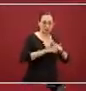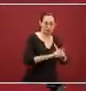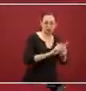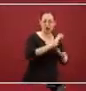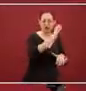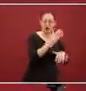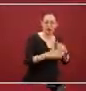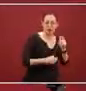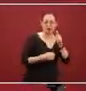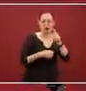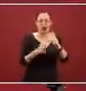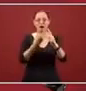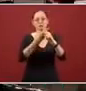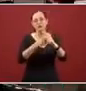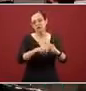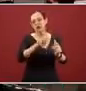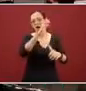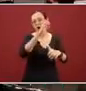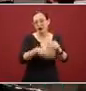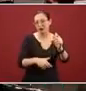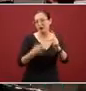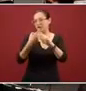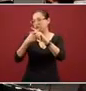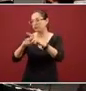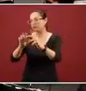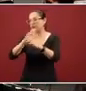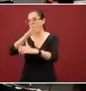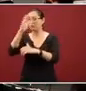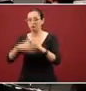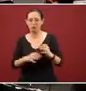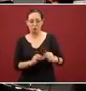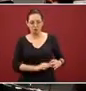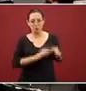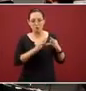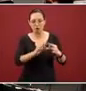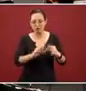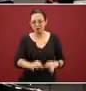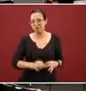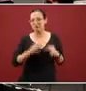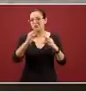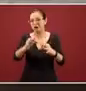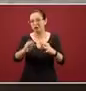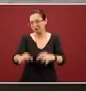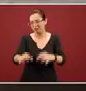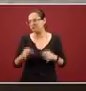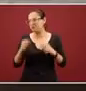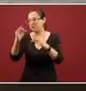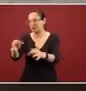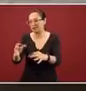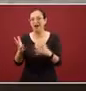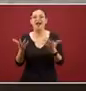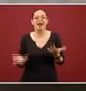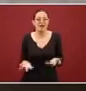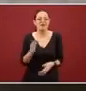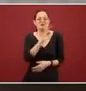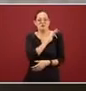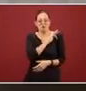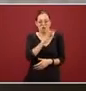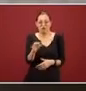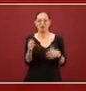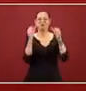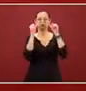también es una oportunidad magnífica porque podemos planear la logística de asistencia, no solamente en términos de